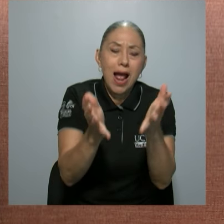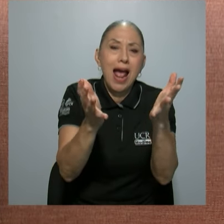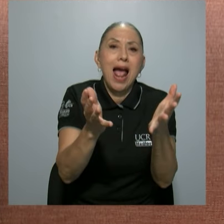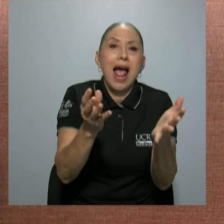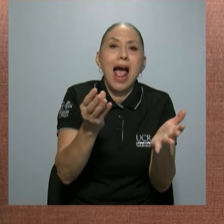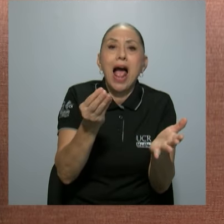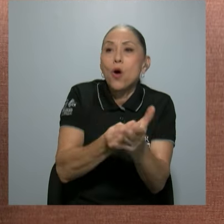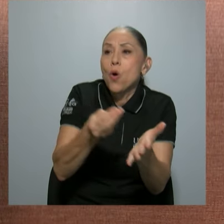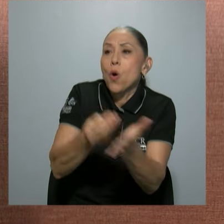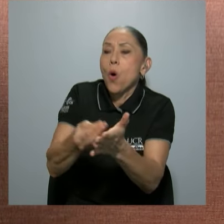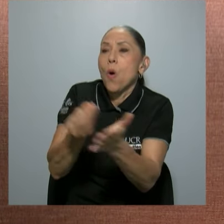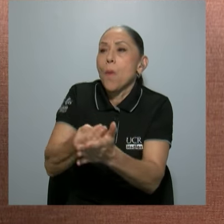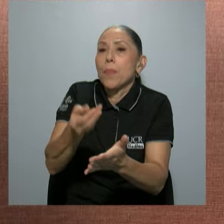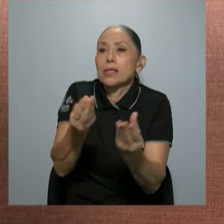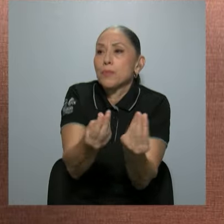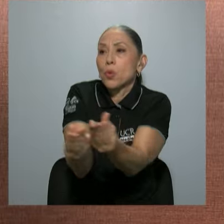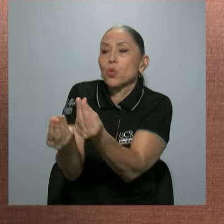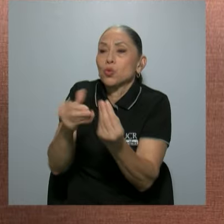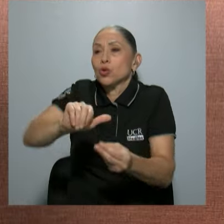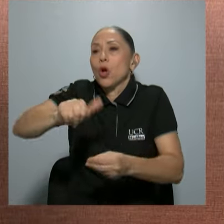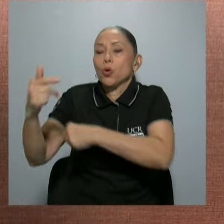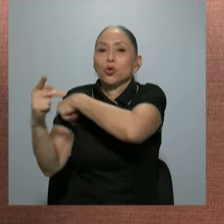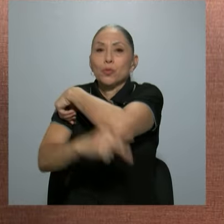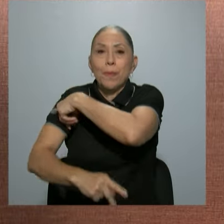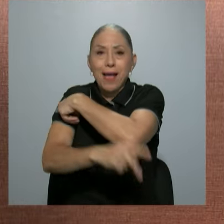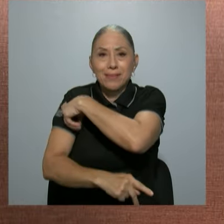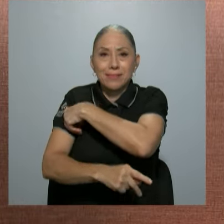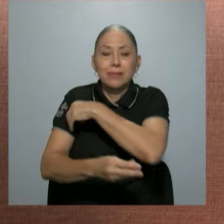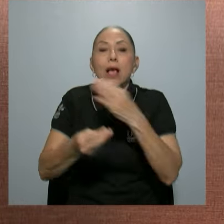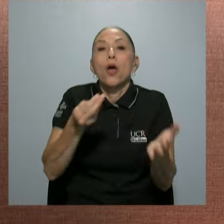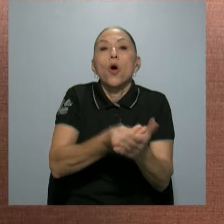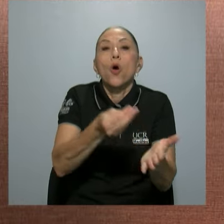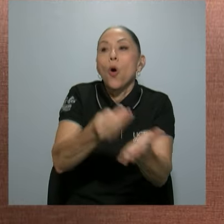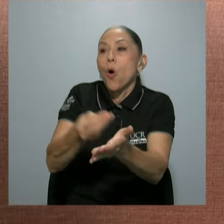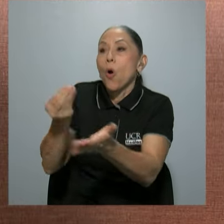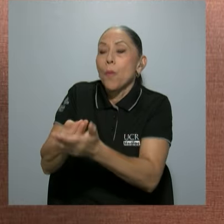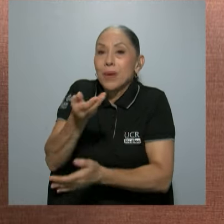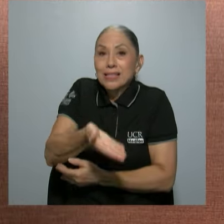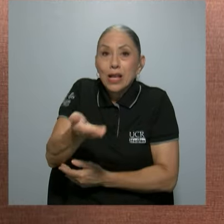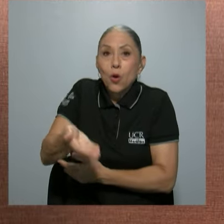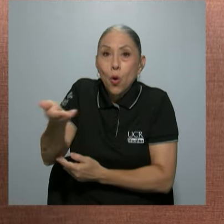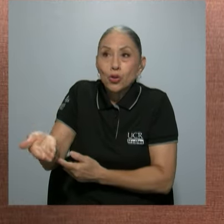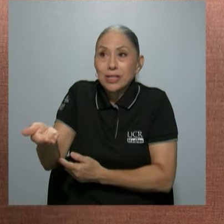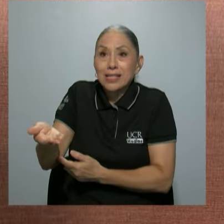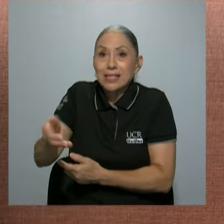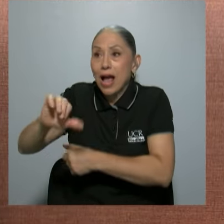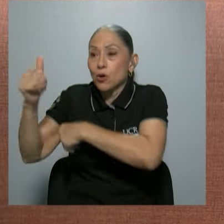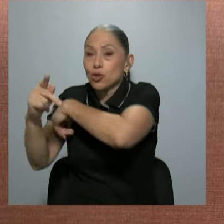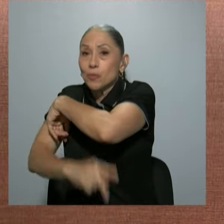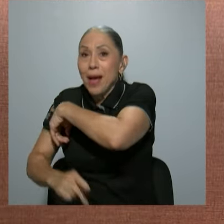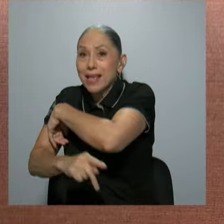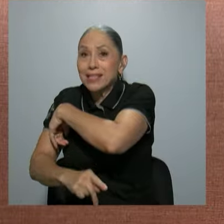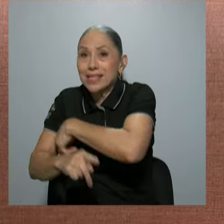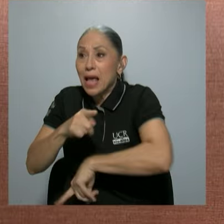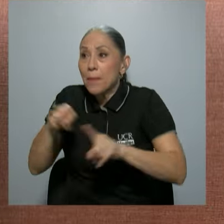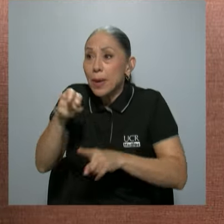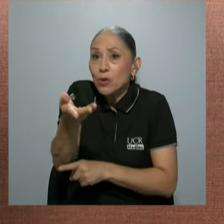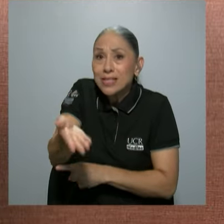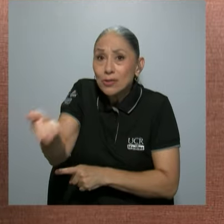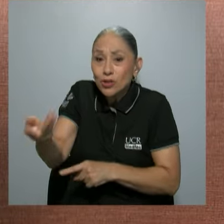las importaciones. A importaciones, sobre todo, en temas en los que nosotros somos buenos, que es lo increíble. Que aquí haya